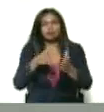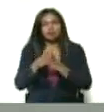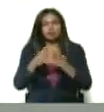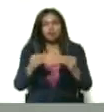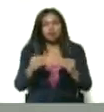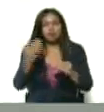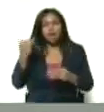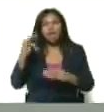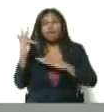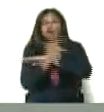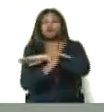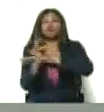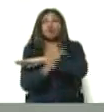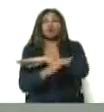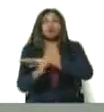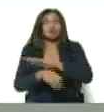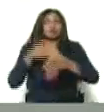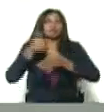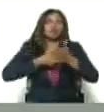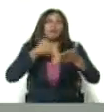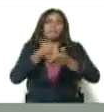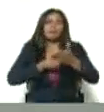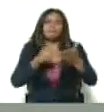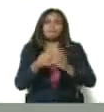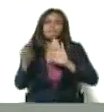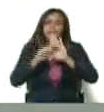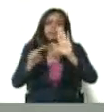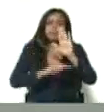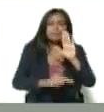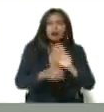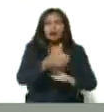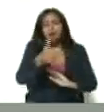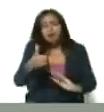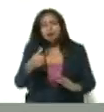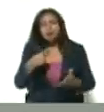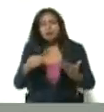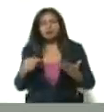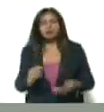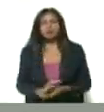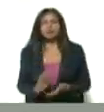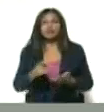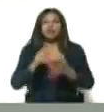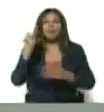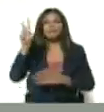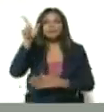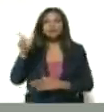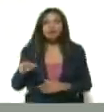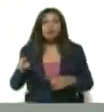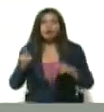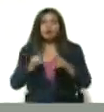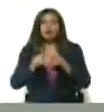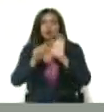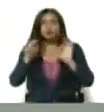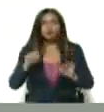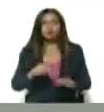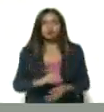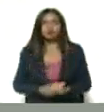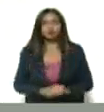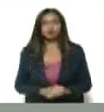frontera, que están allí, mira, cumpliendo, cumpliendo. Llegan los venezolanos,